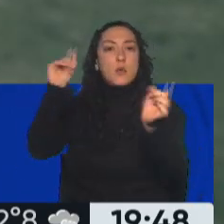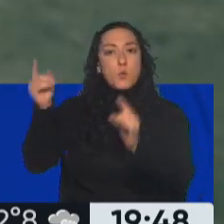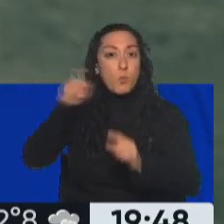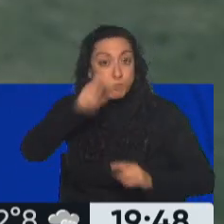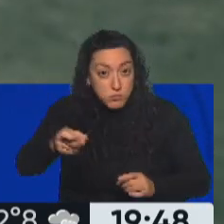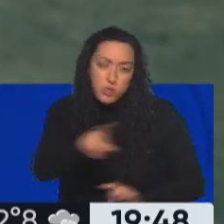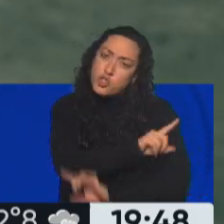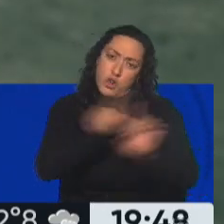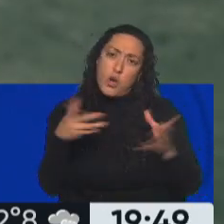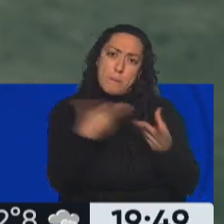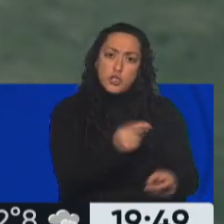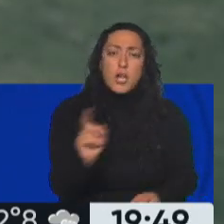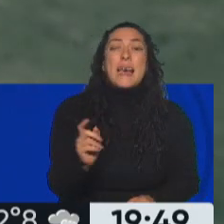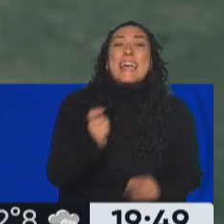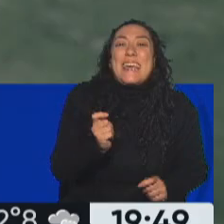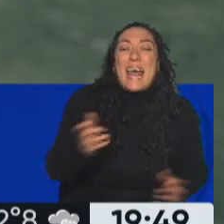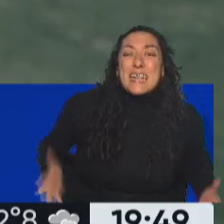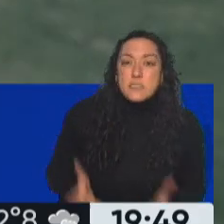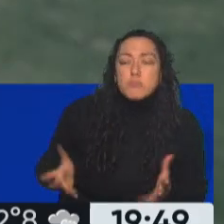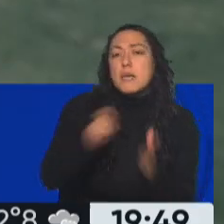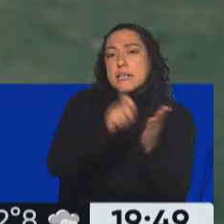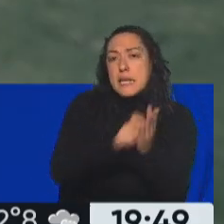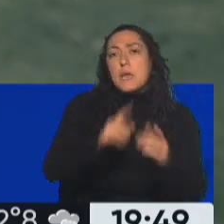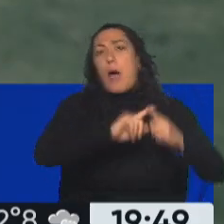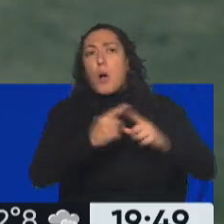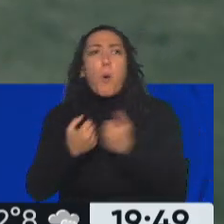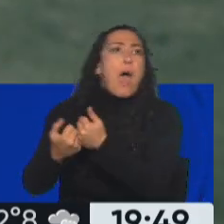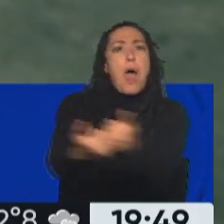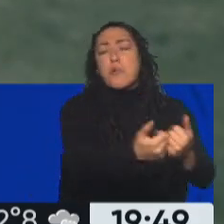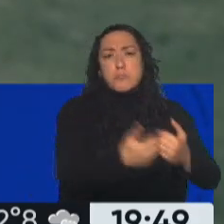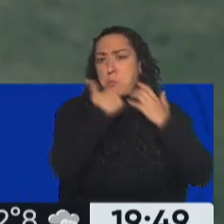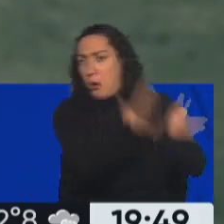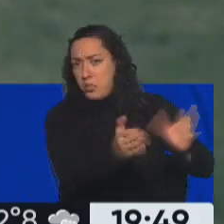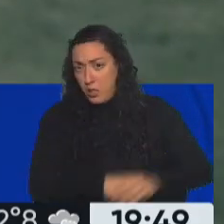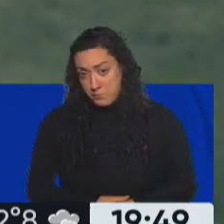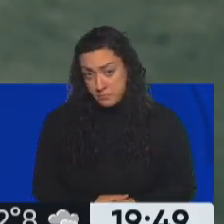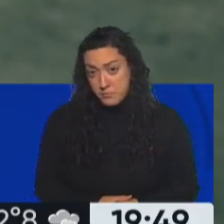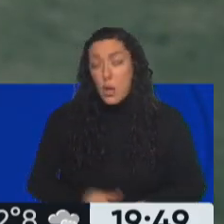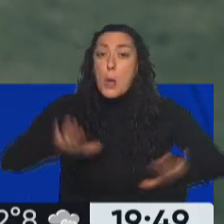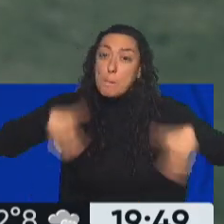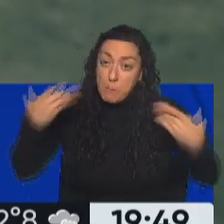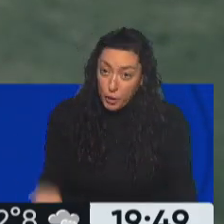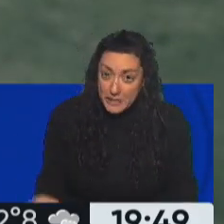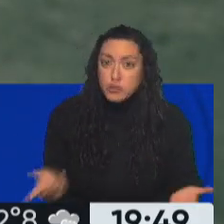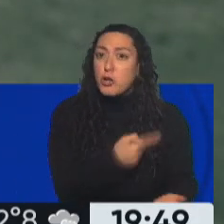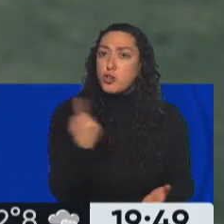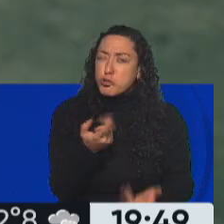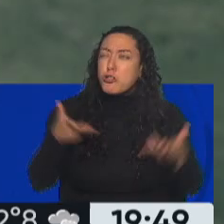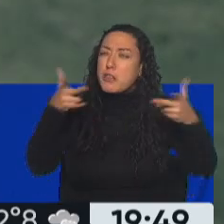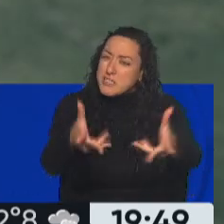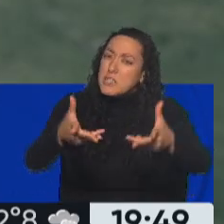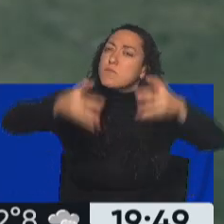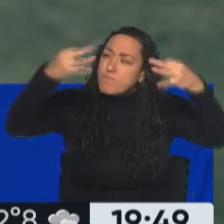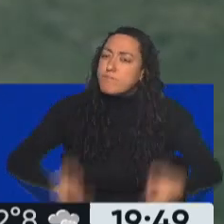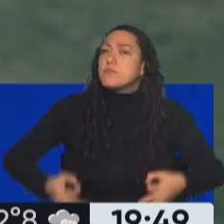No importa quién la promueva ni cuánto consenso tenga esa institución. Por esta razón, queremos expresar